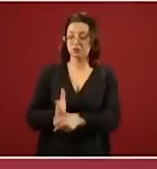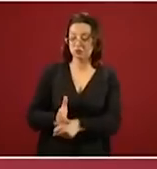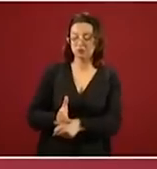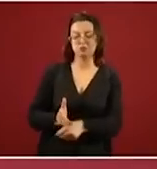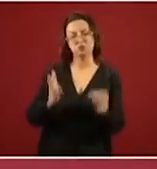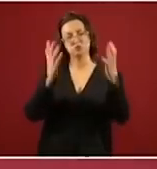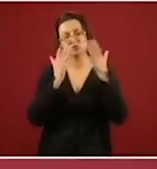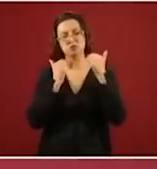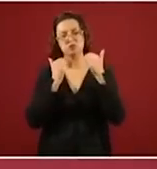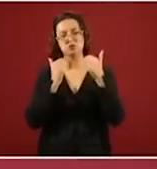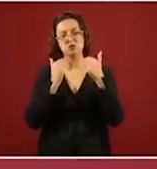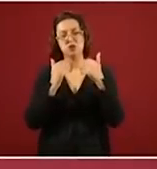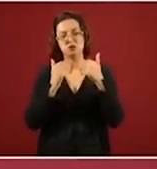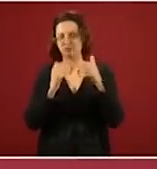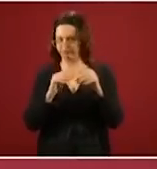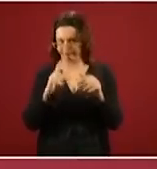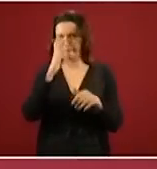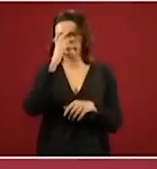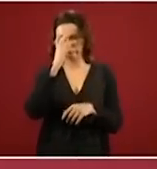este